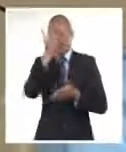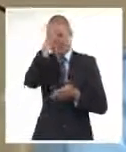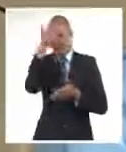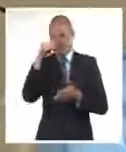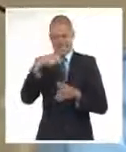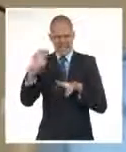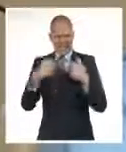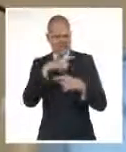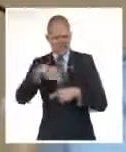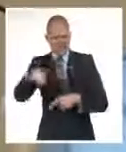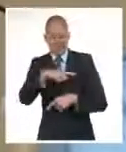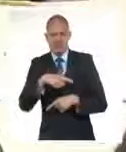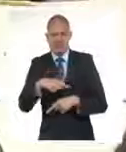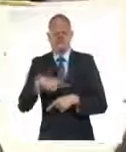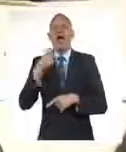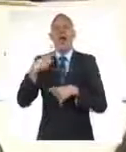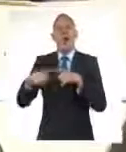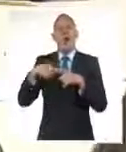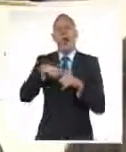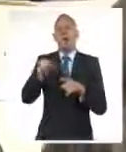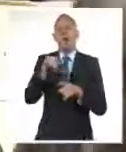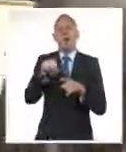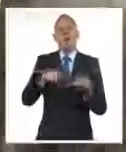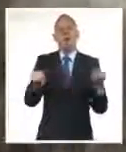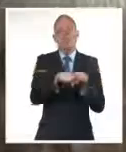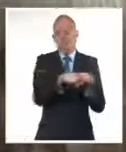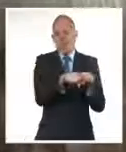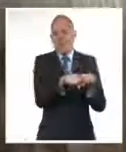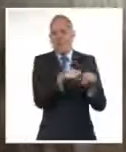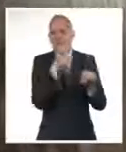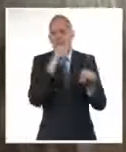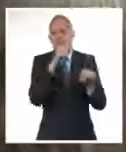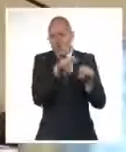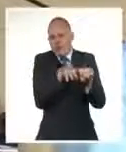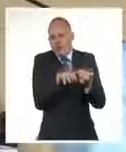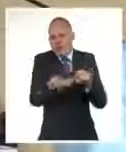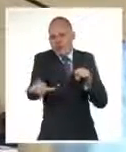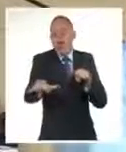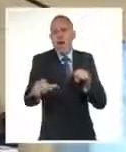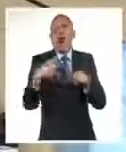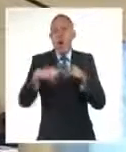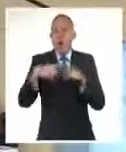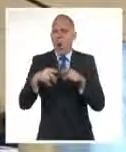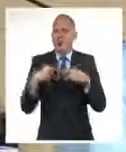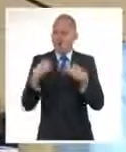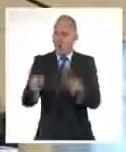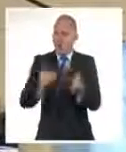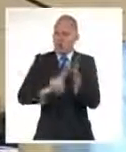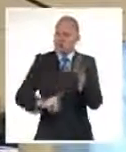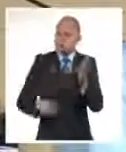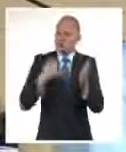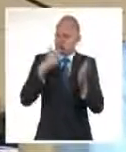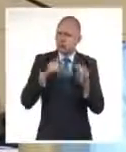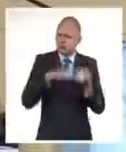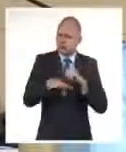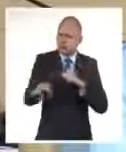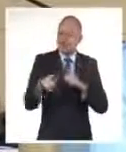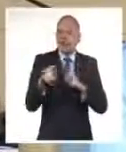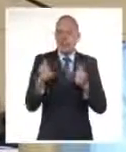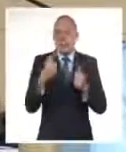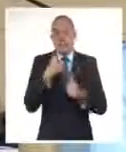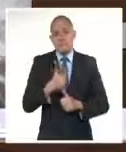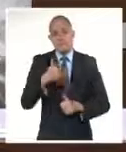entrega al Sistema Eléctrico Nacional unos 3.500 kilowatts. ¿Les está reportando su ingreso también? Sí, eso reporta ingresos